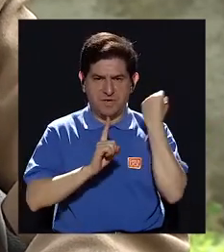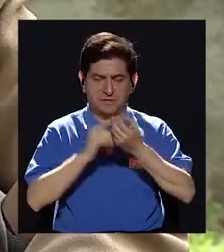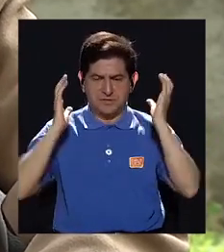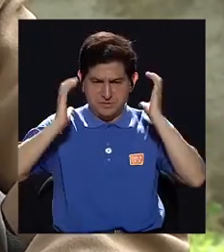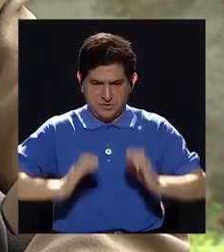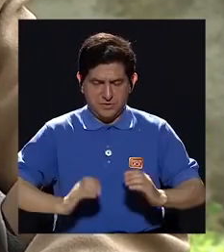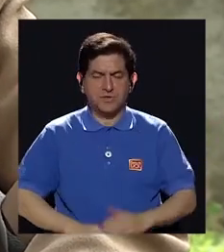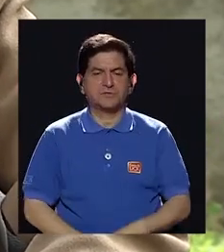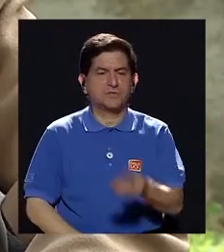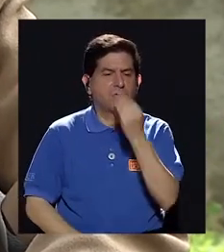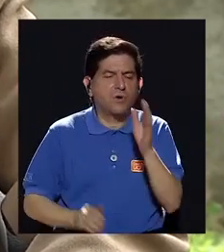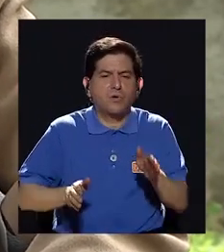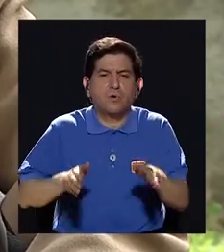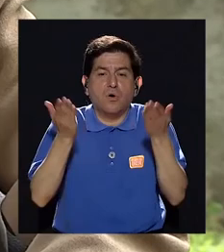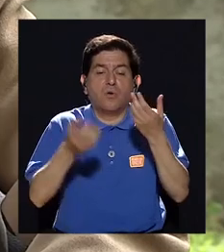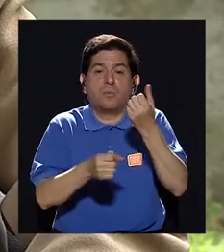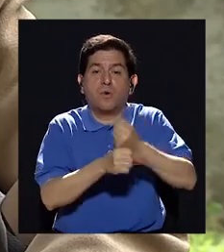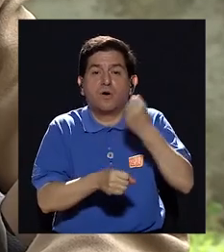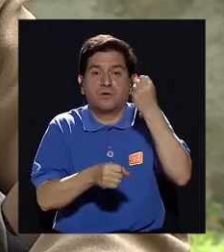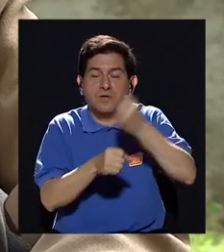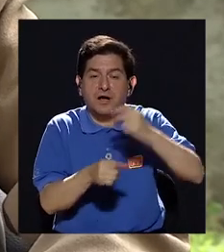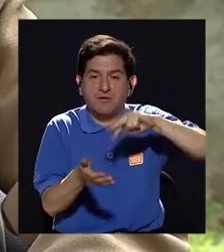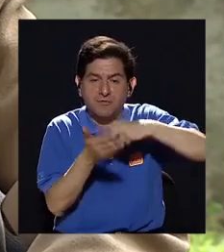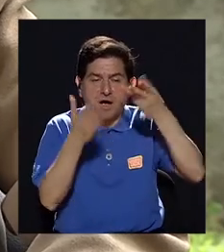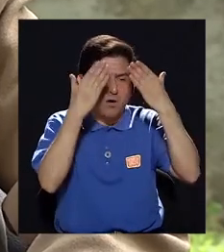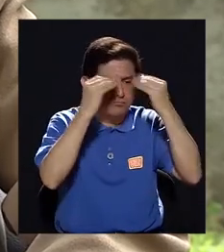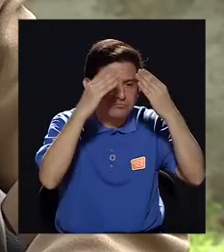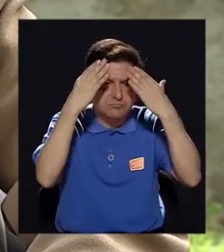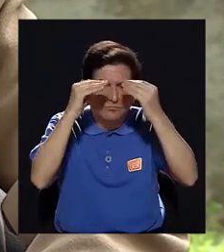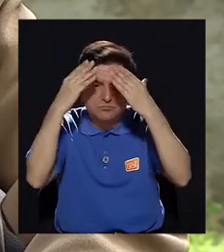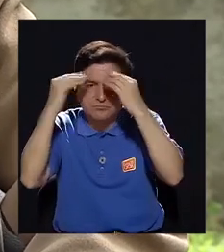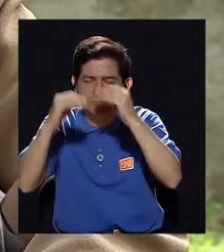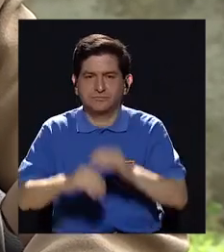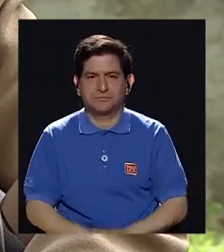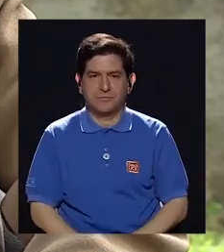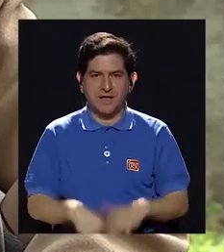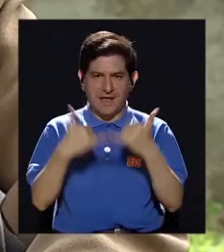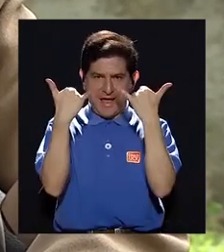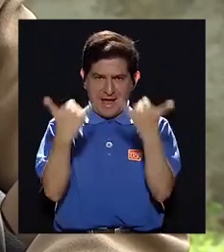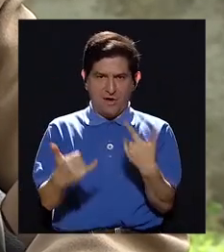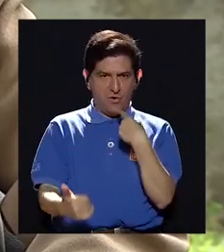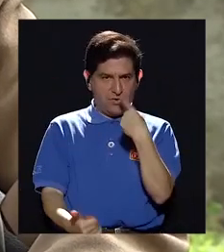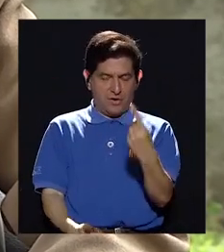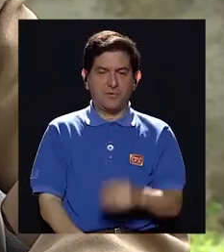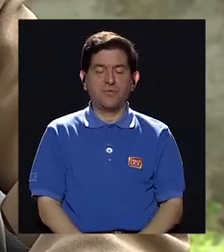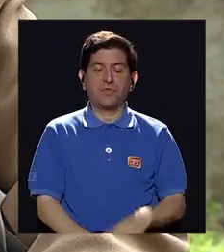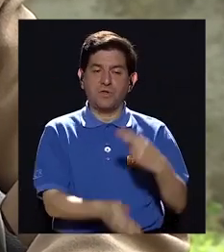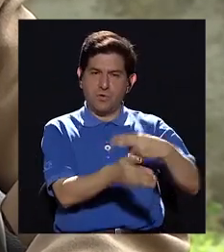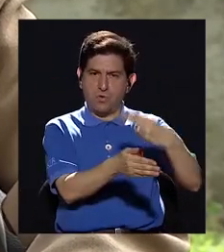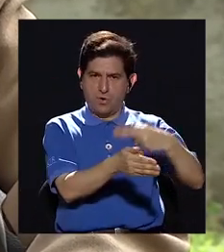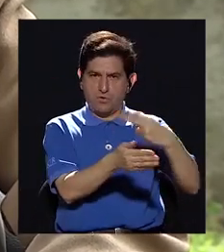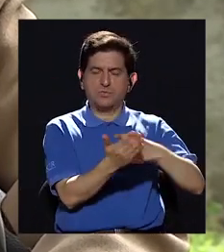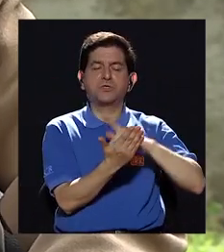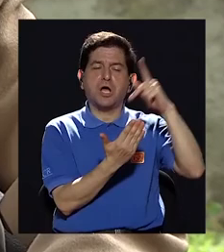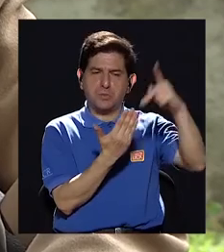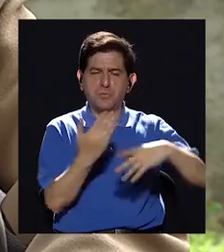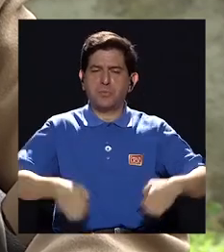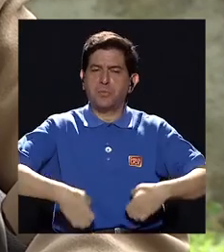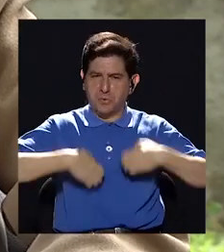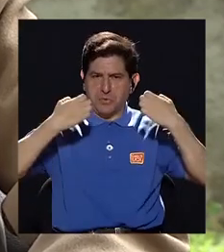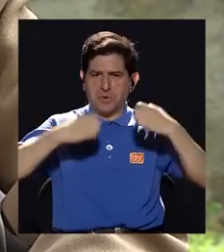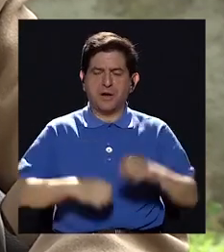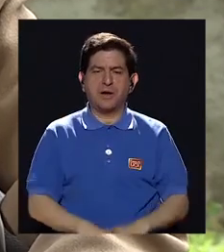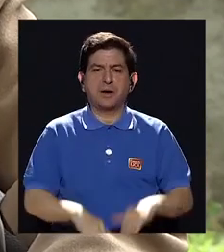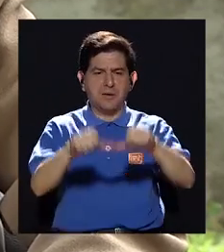O sea, requiere de un trabajo de información. En este momento, como les digo, en los hospitales hay programas,